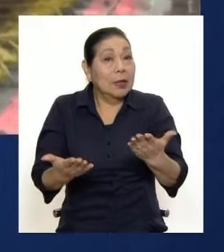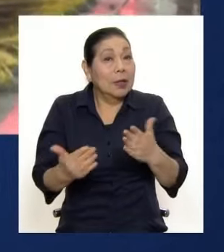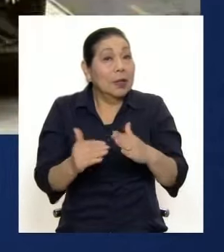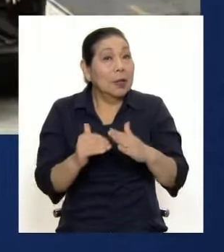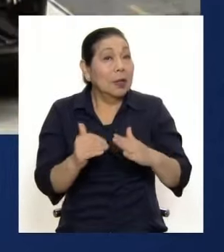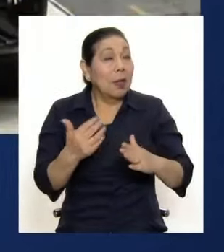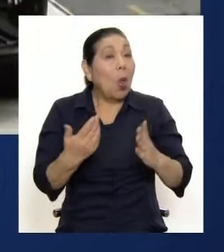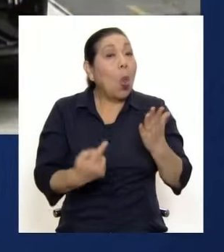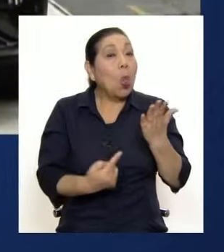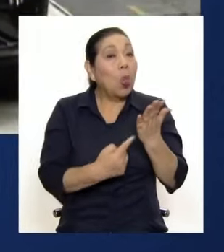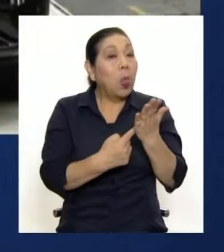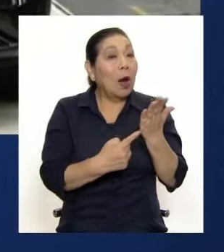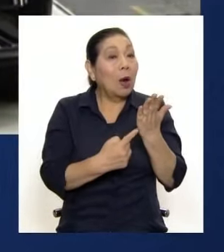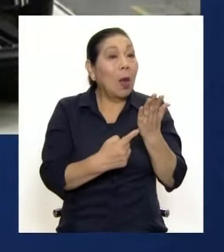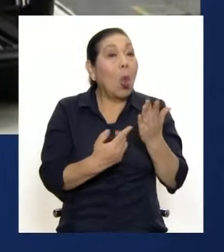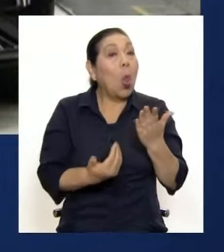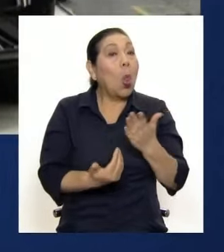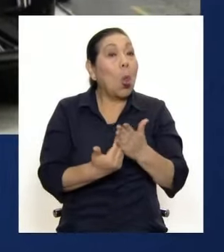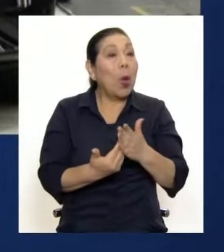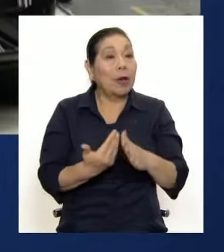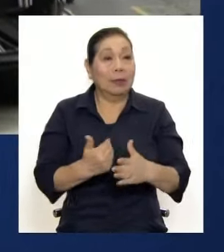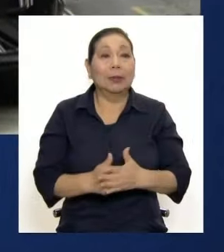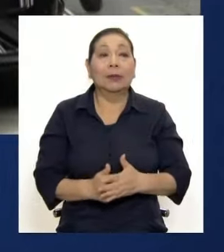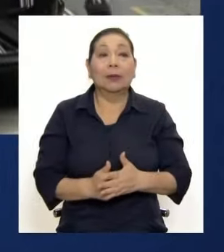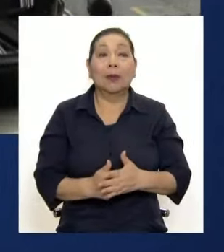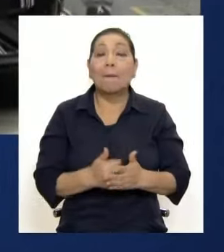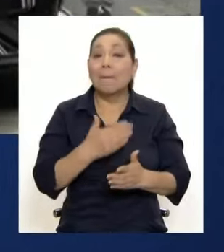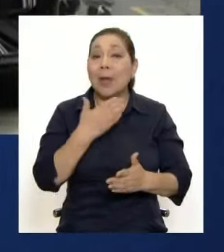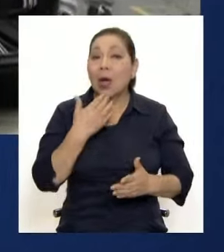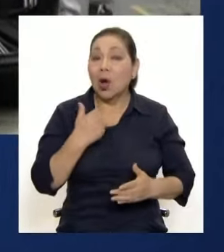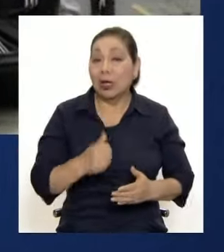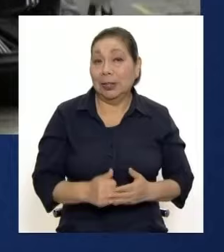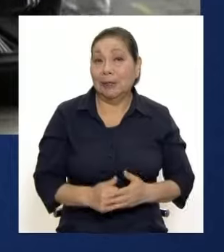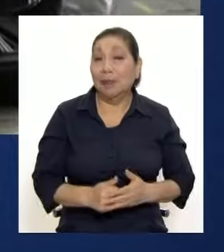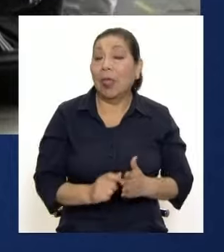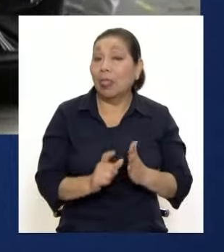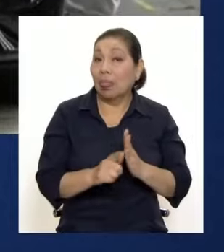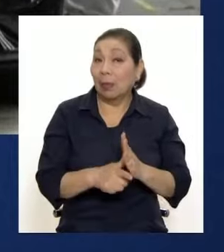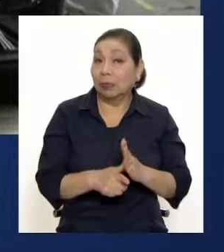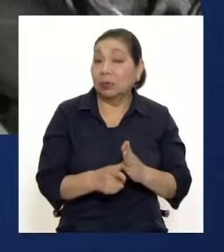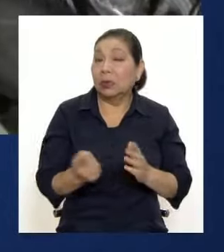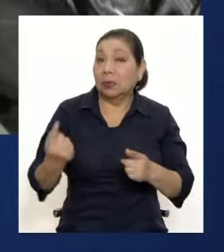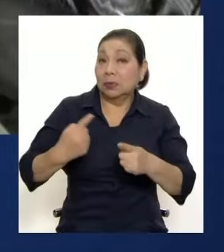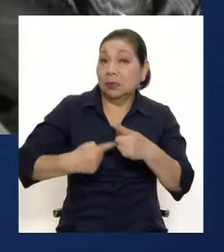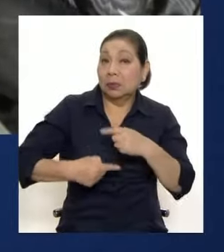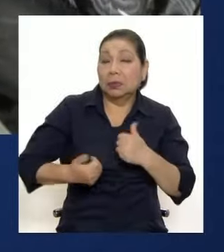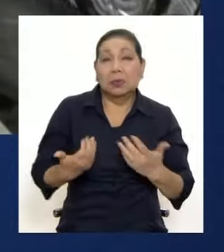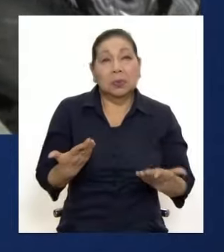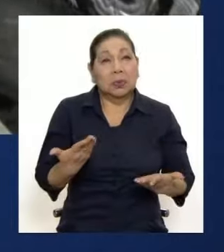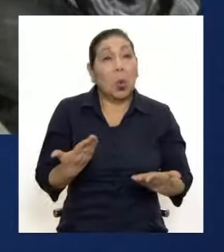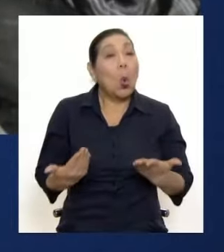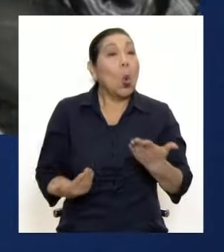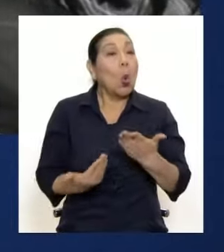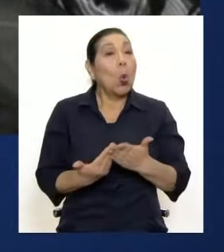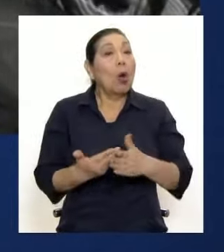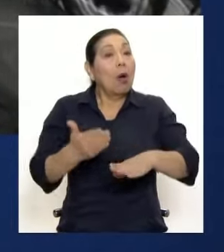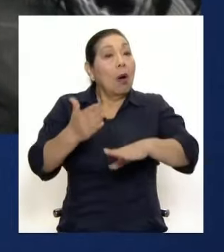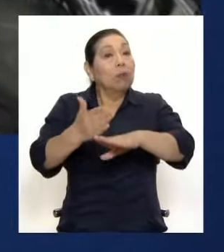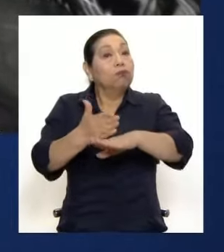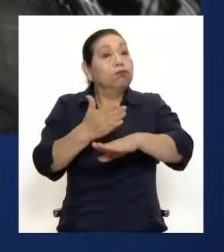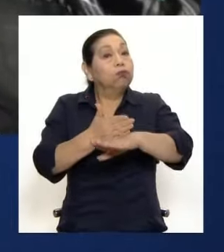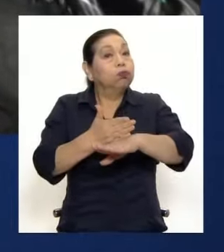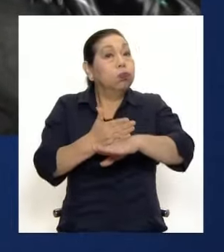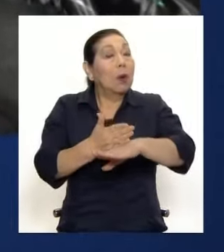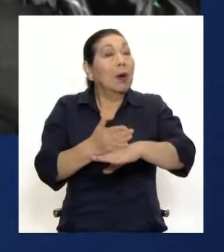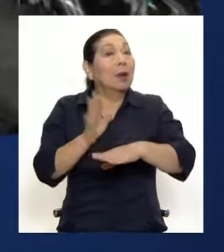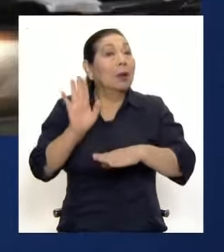de de tecnología y desarrollo de calidad y de después de eso ha venido Viene un nuevo desarrollo que es